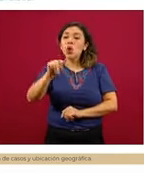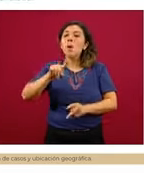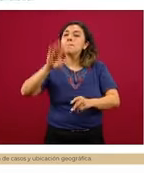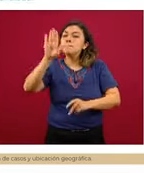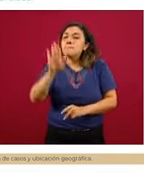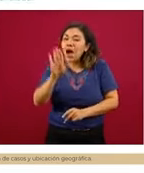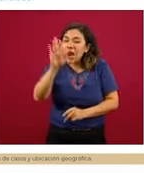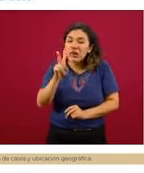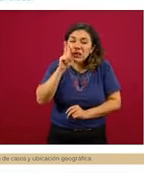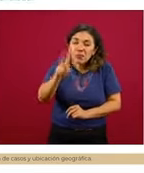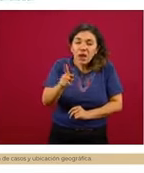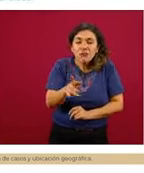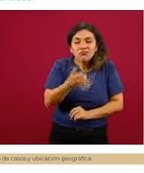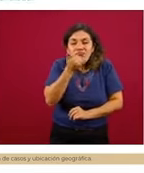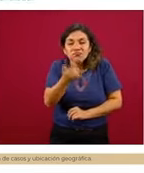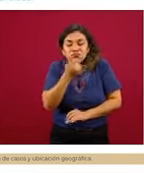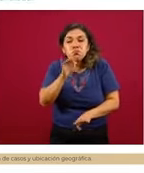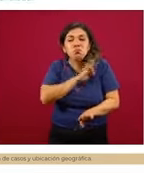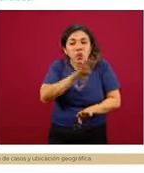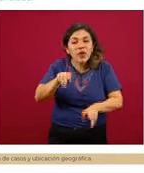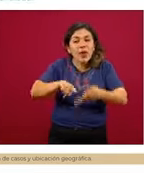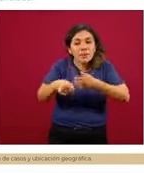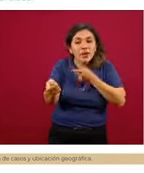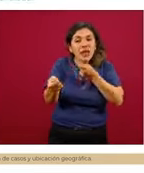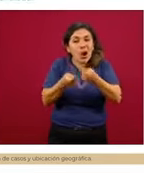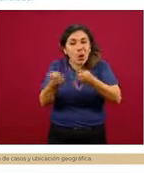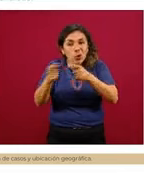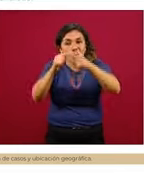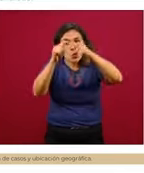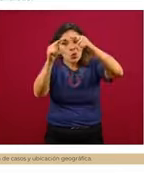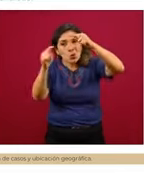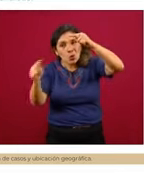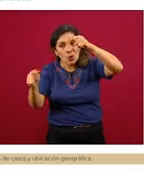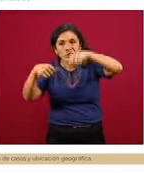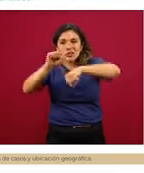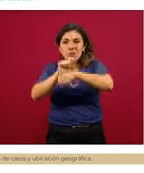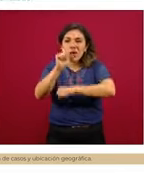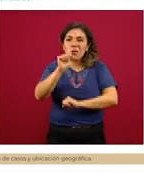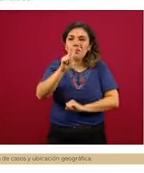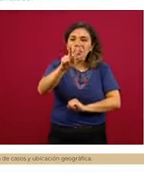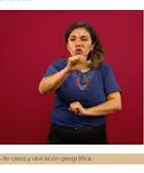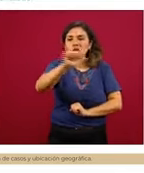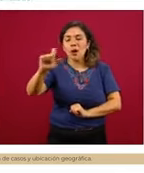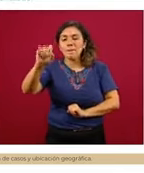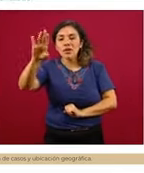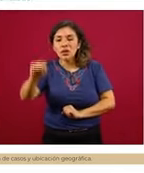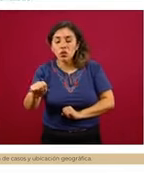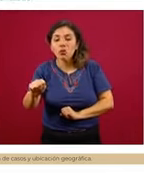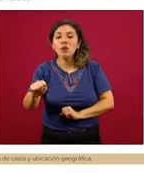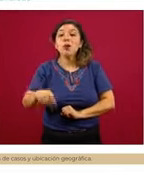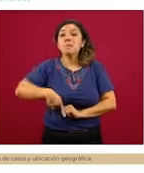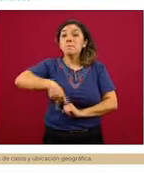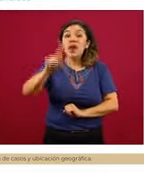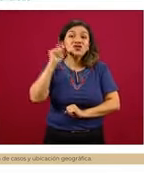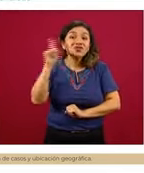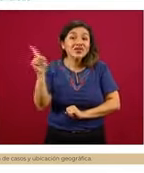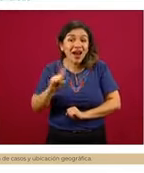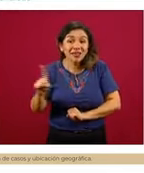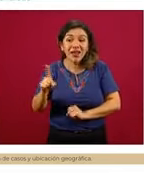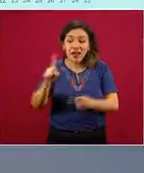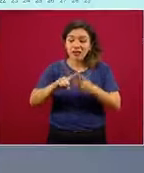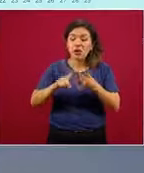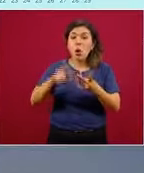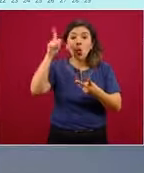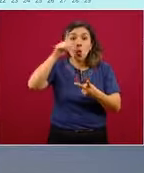tener ahí una señal de control, una ligera meseta que se forma de la 28 a la 29, no así Zacatecas y